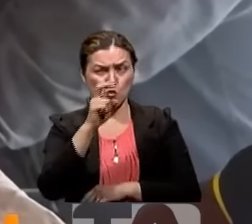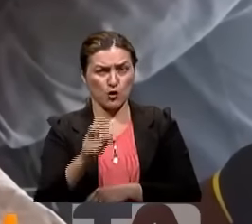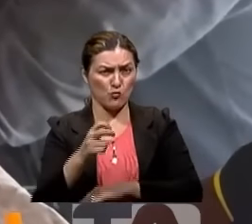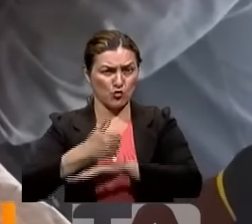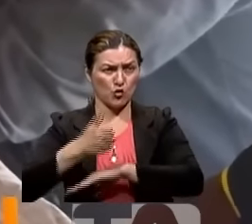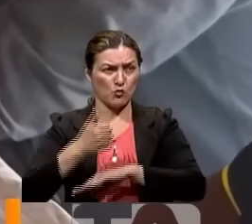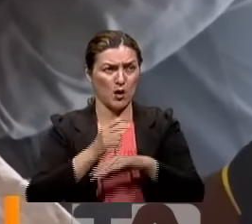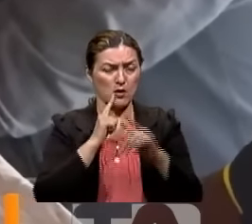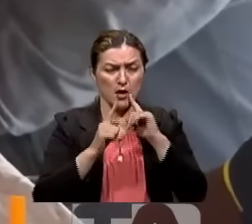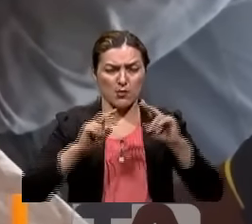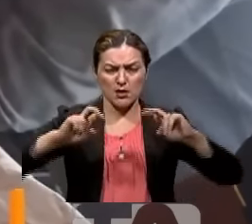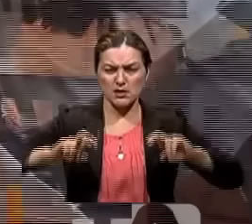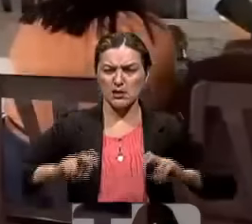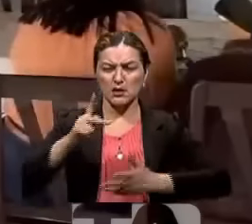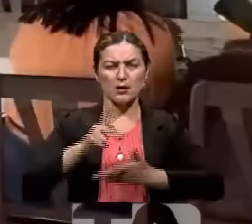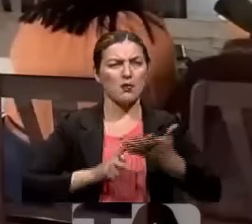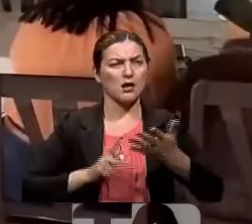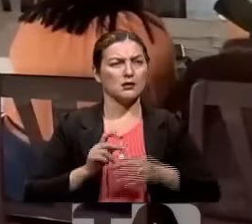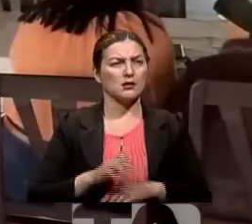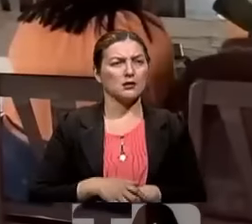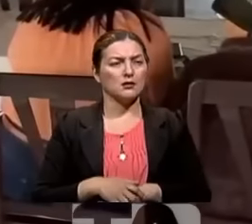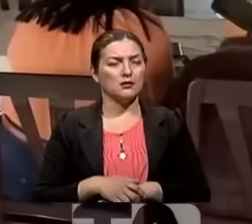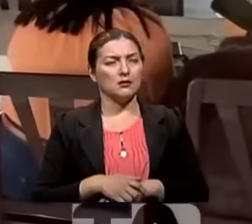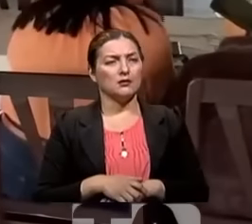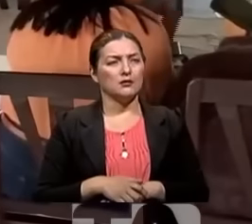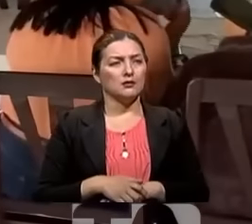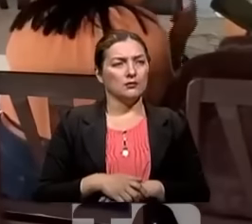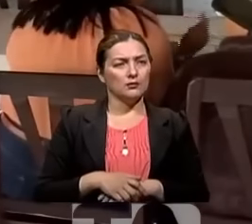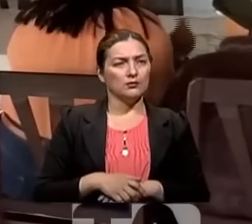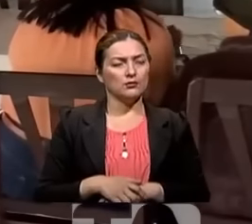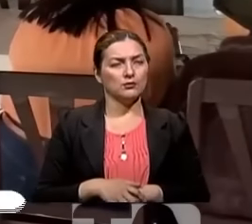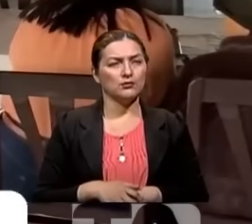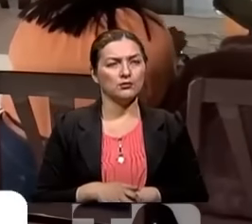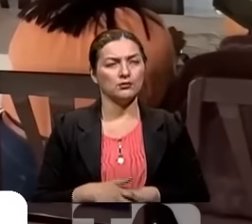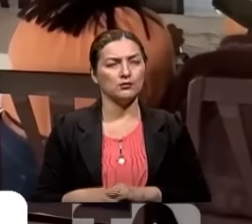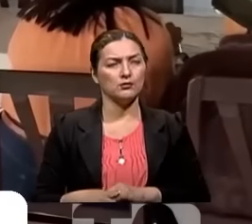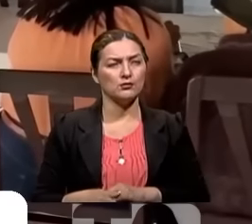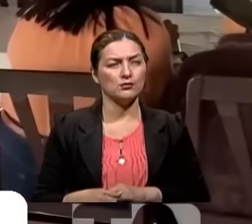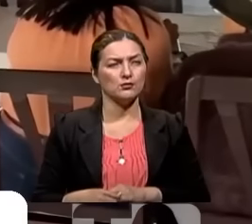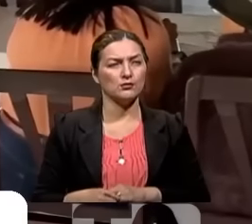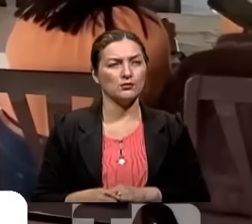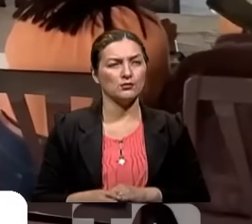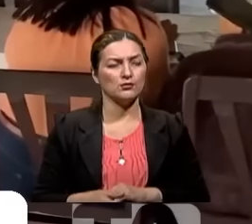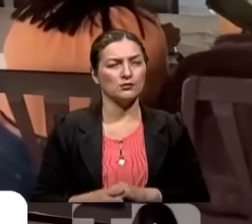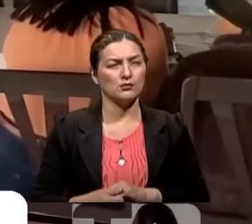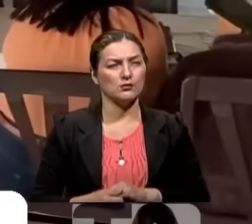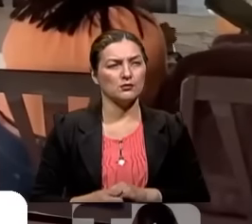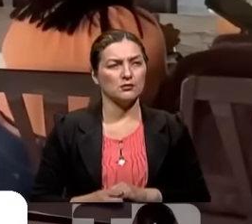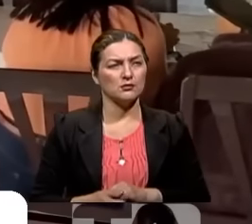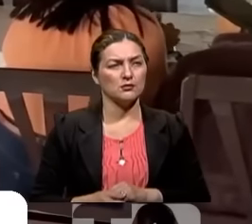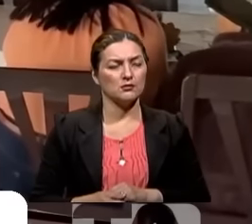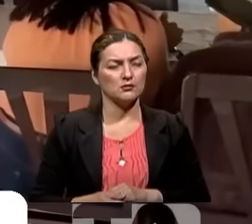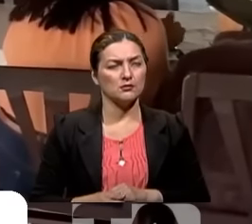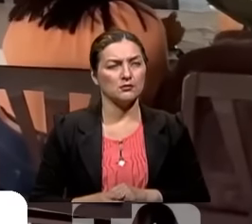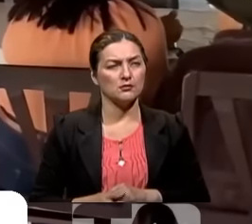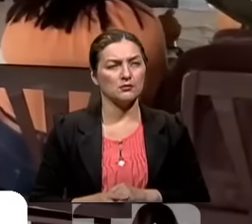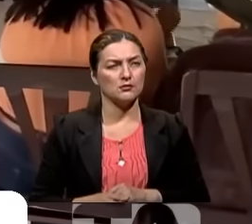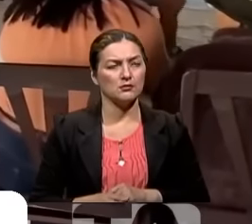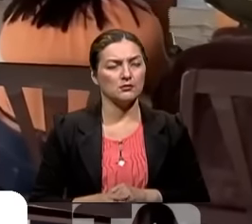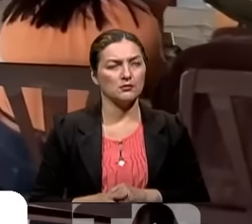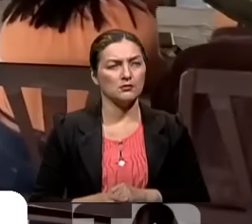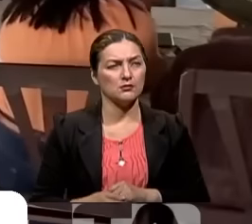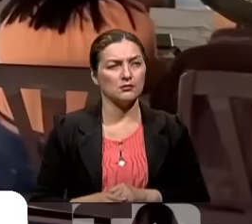pendiente una posible intervención. Estamos generando las acciones para que esto no se cierre porque es algo que